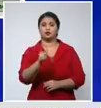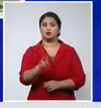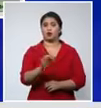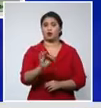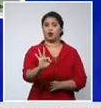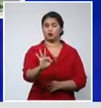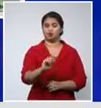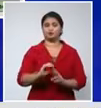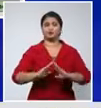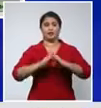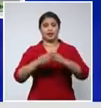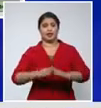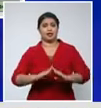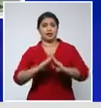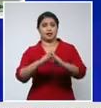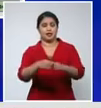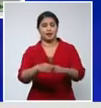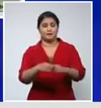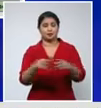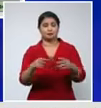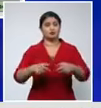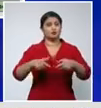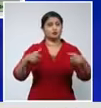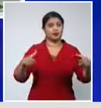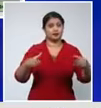un incremento en su tasa a